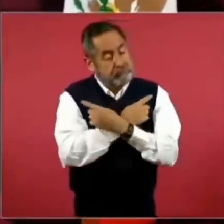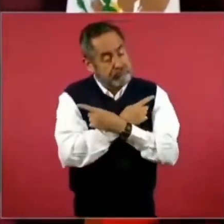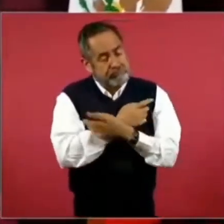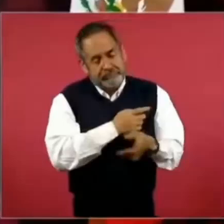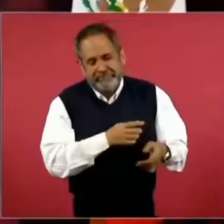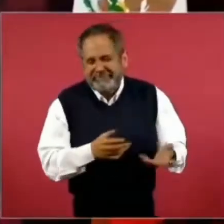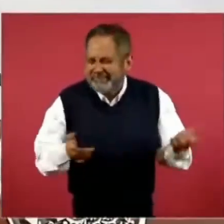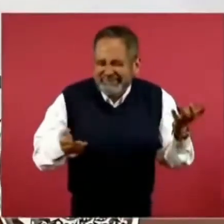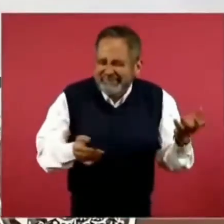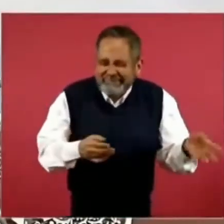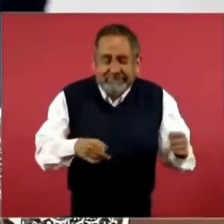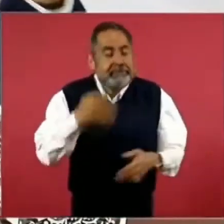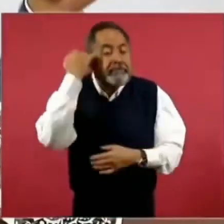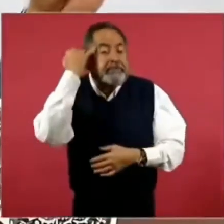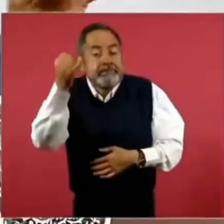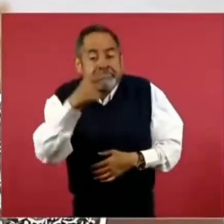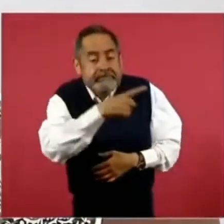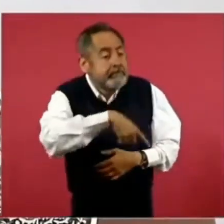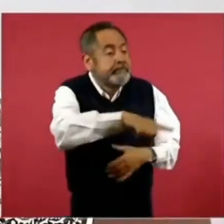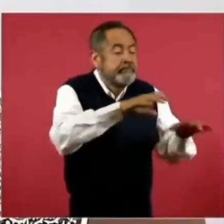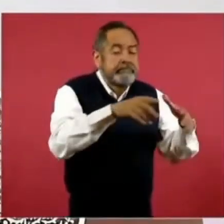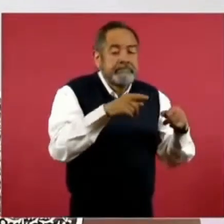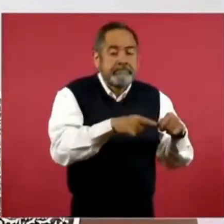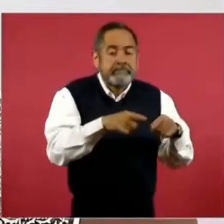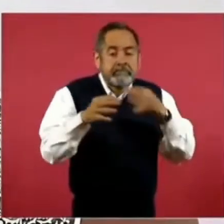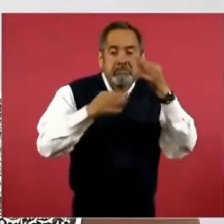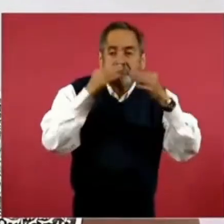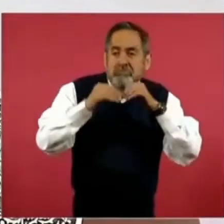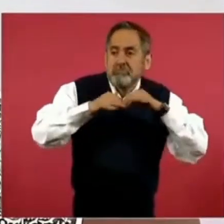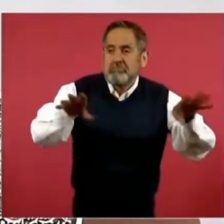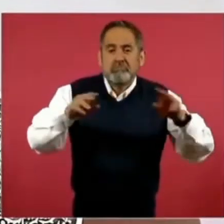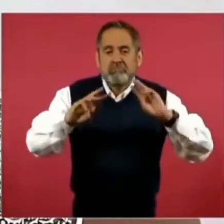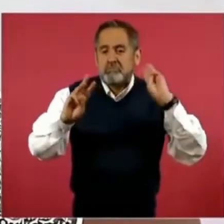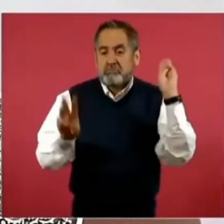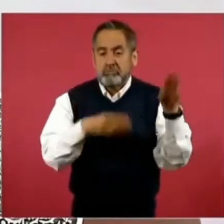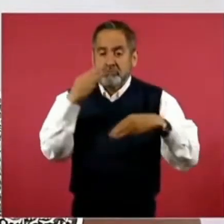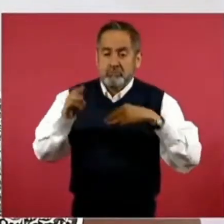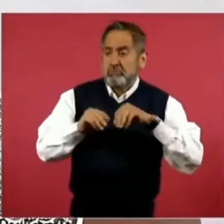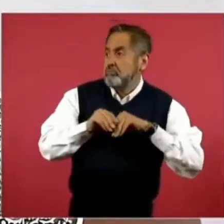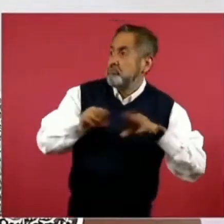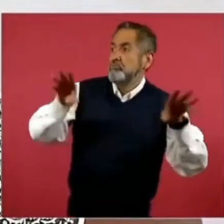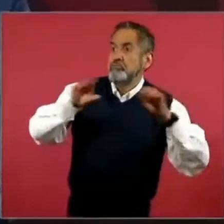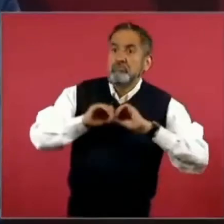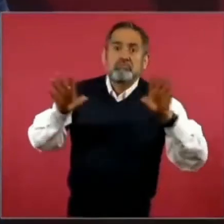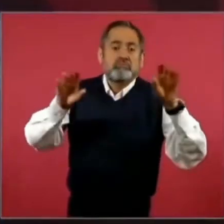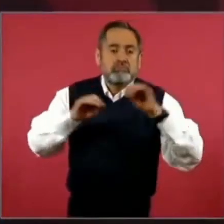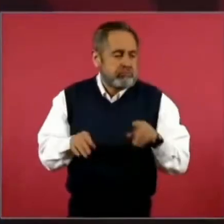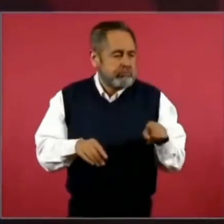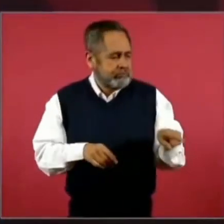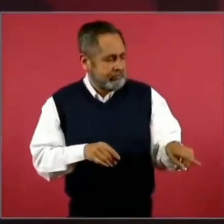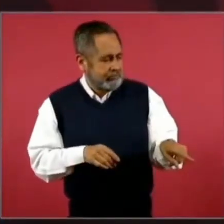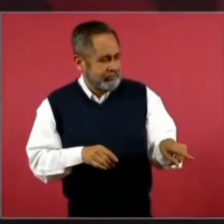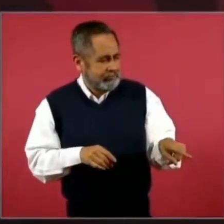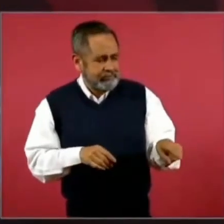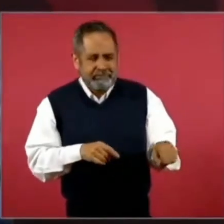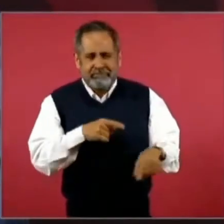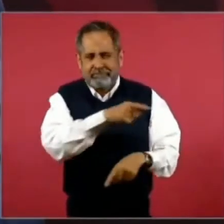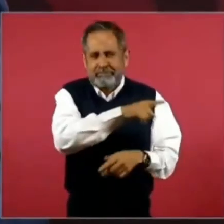imagínense lo que es difundir por todo el mundo